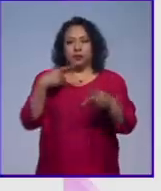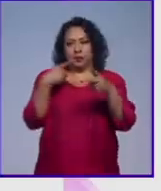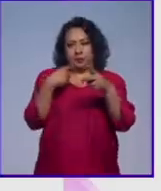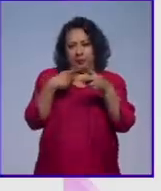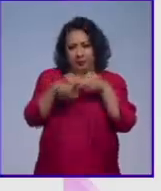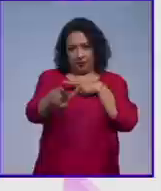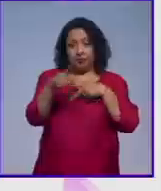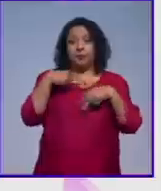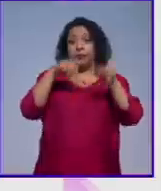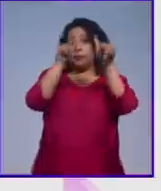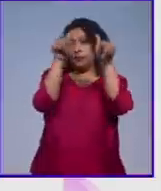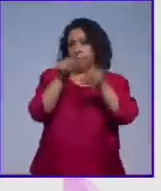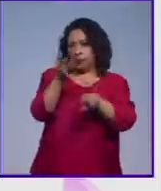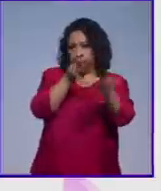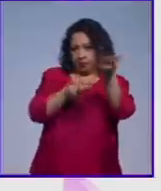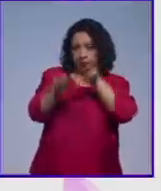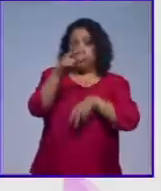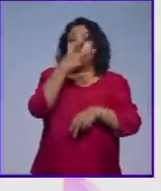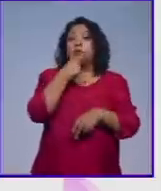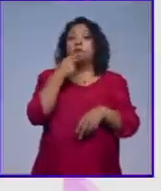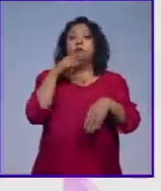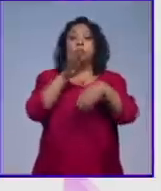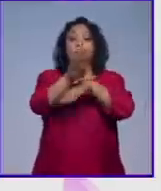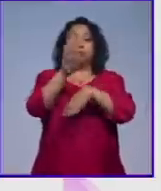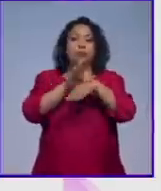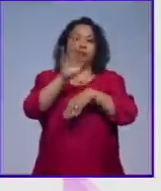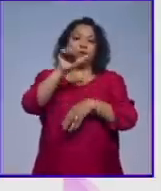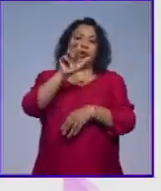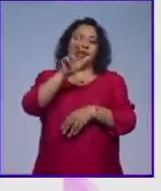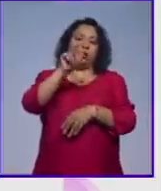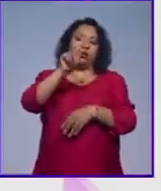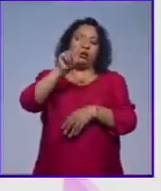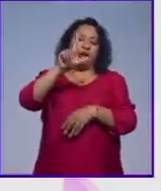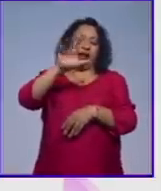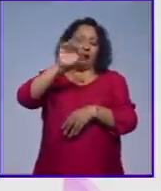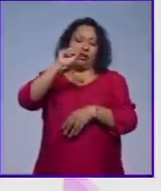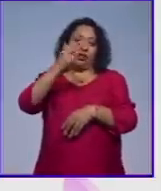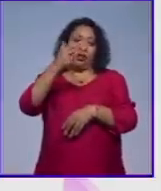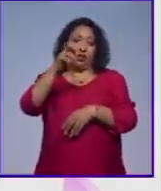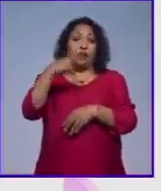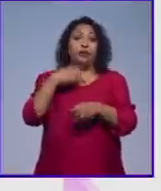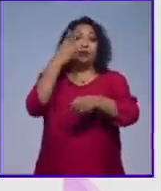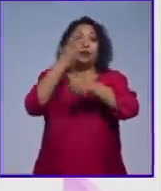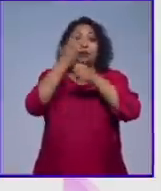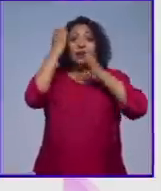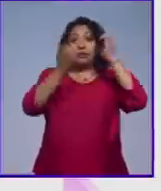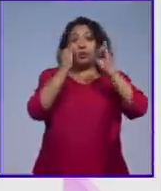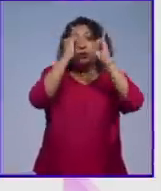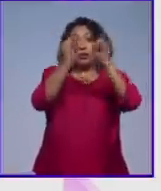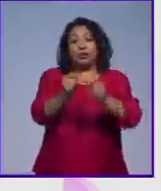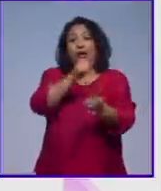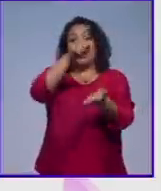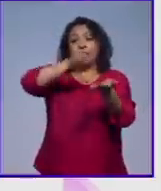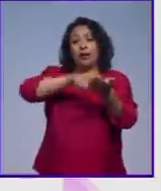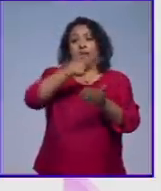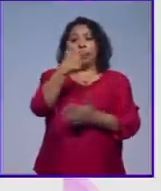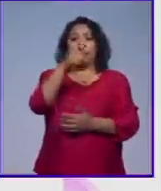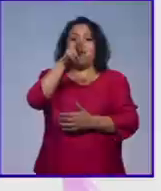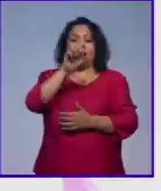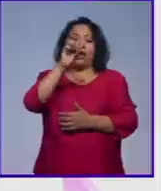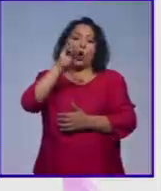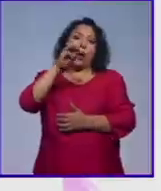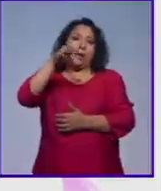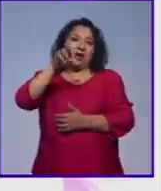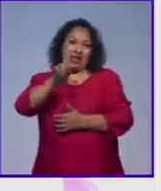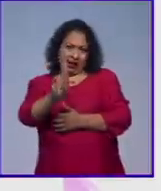Comenzamos con artes visuales. El artista brasileño Arthur Lesher presenta su tercera exposición individual en la Galería OMR. Es